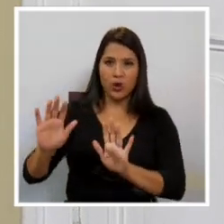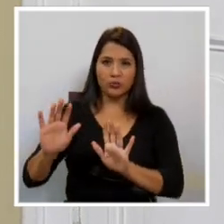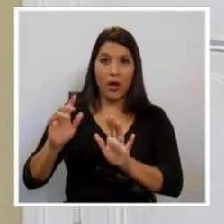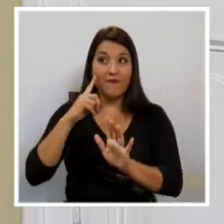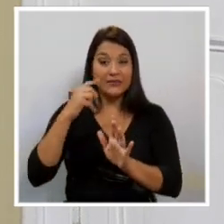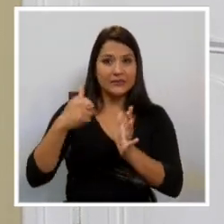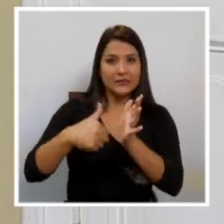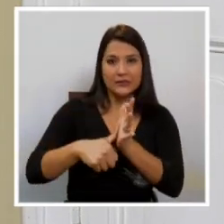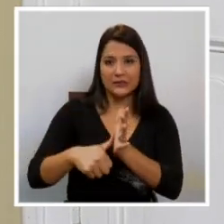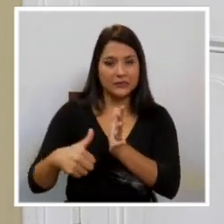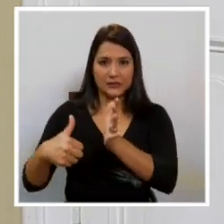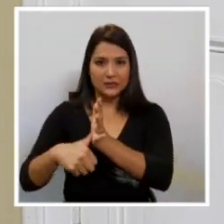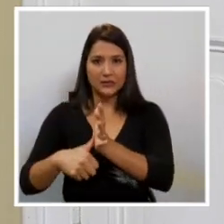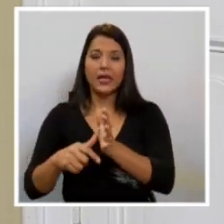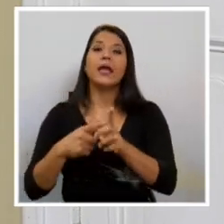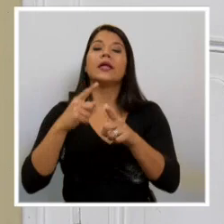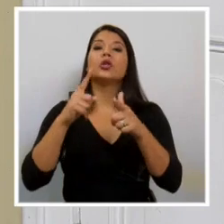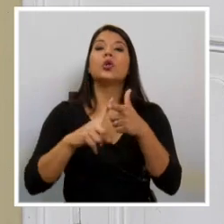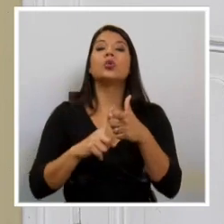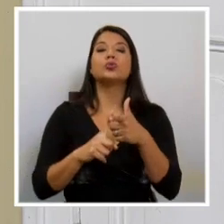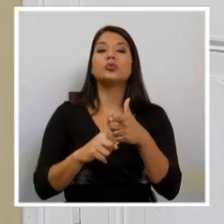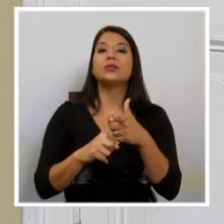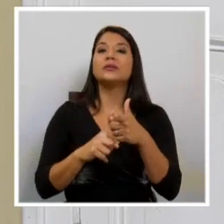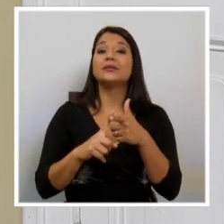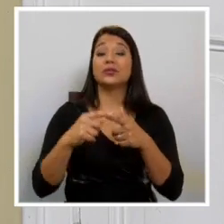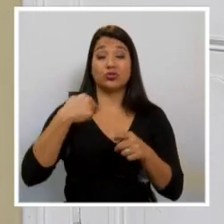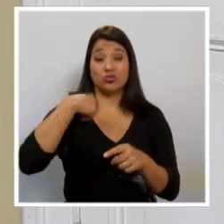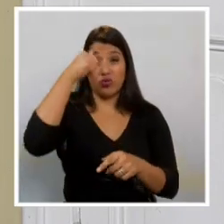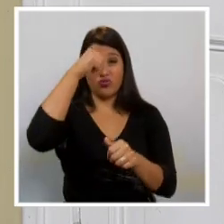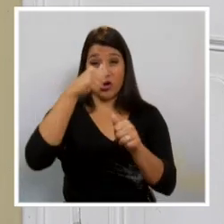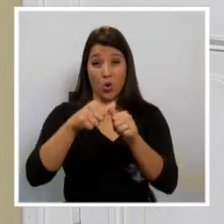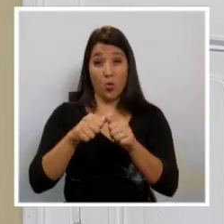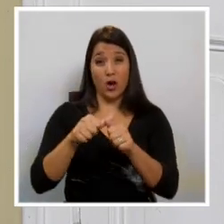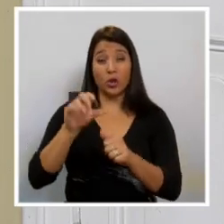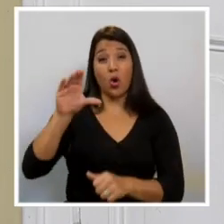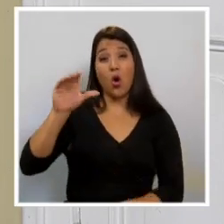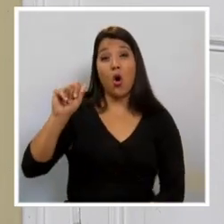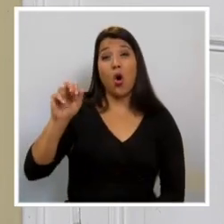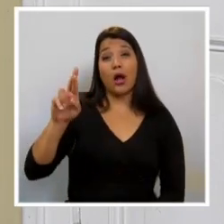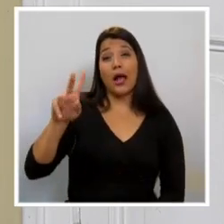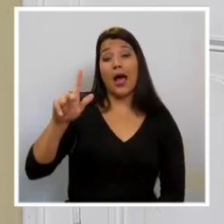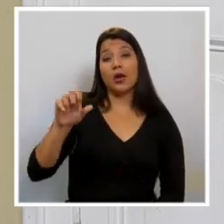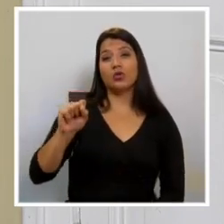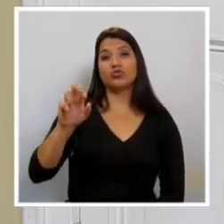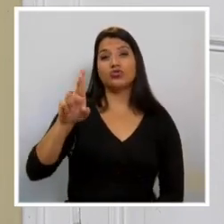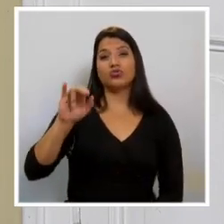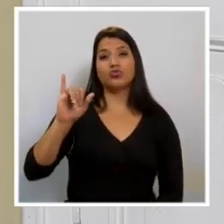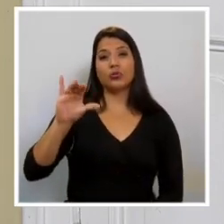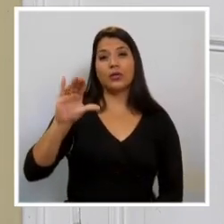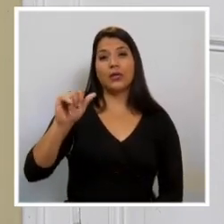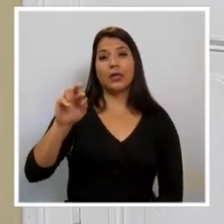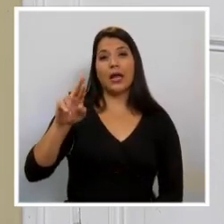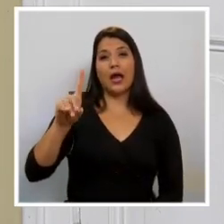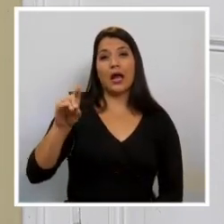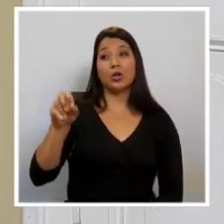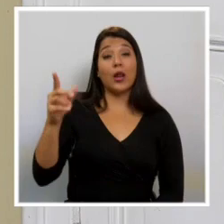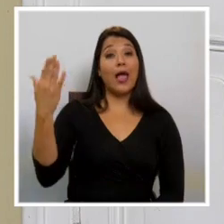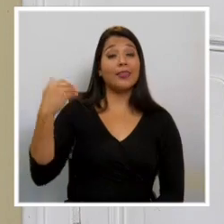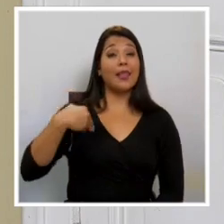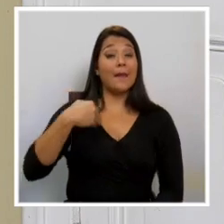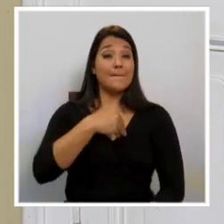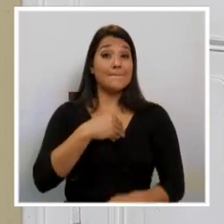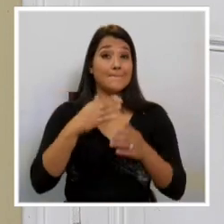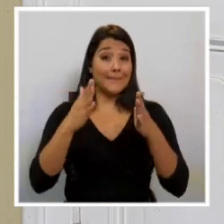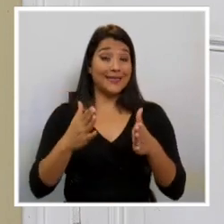y la referencia histórica que iba a hacer era, porque me acuerdo a don Carlos Ricardo, cuando era ministro de la Presidencia, golpeando la mesa